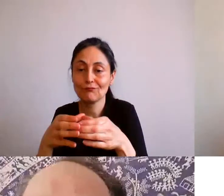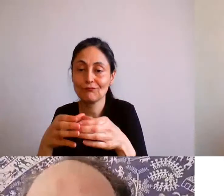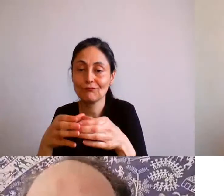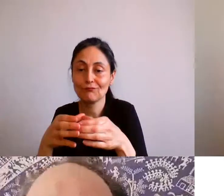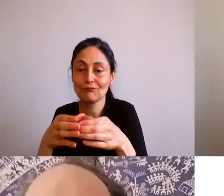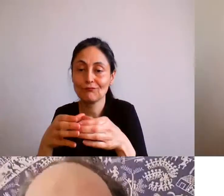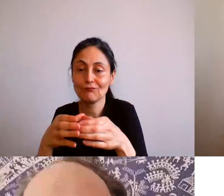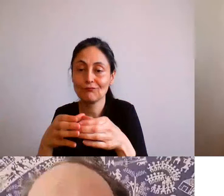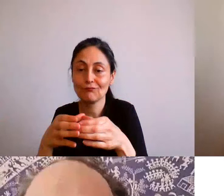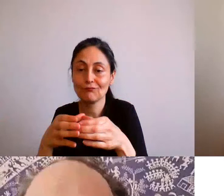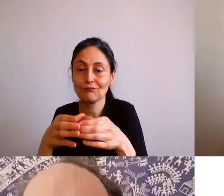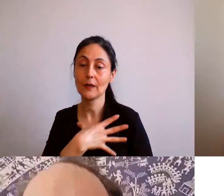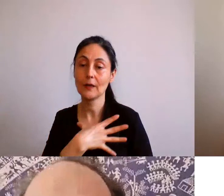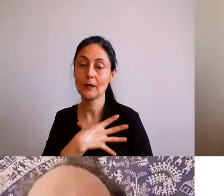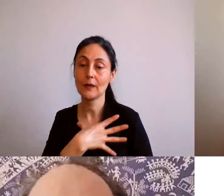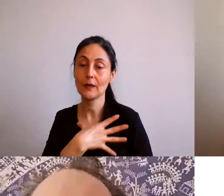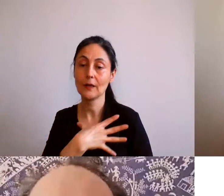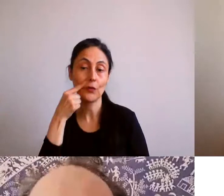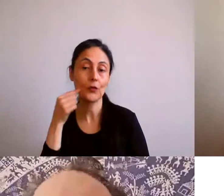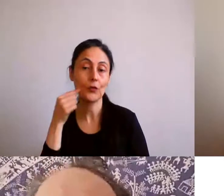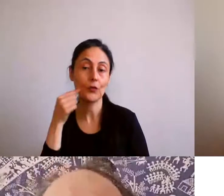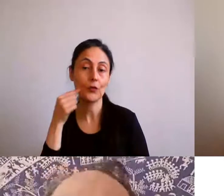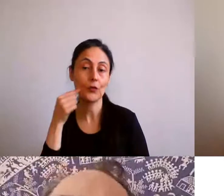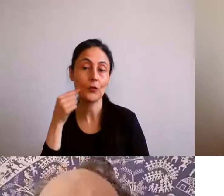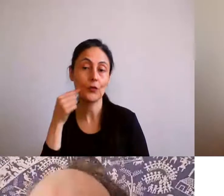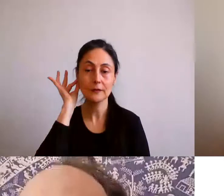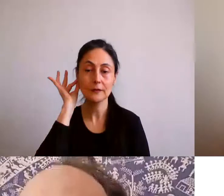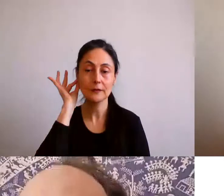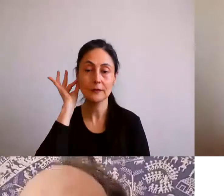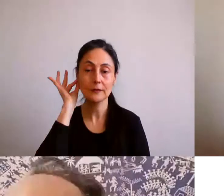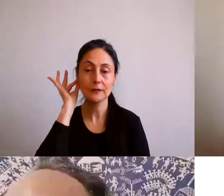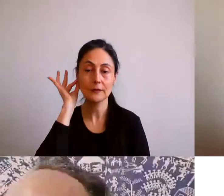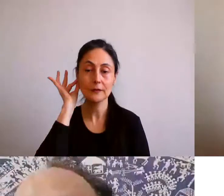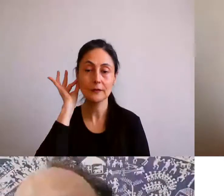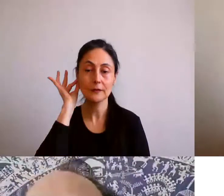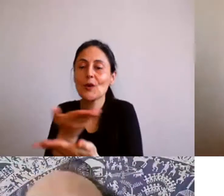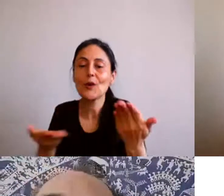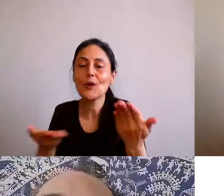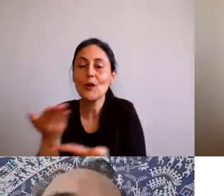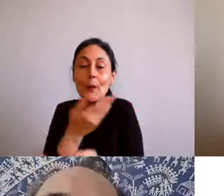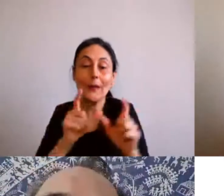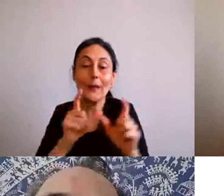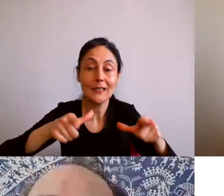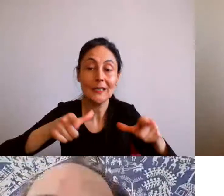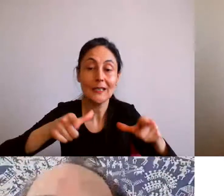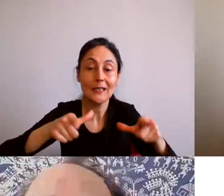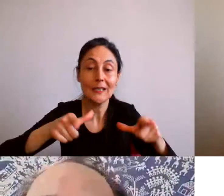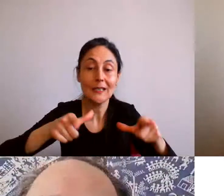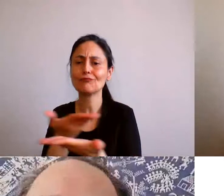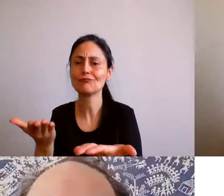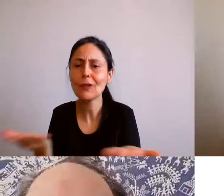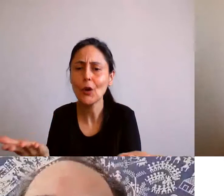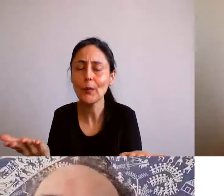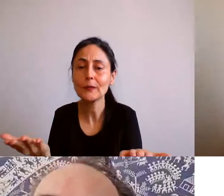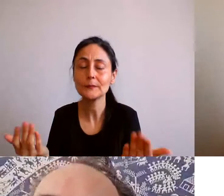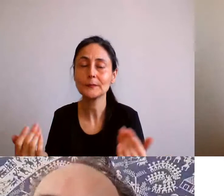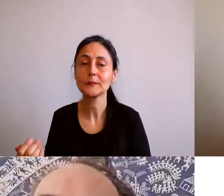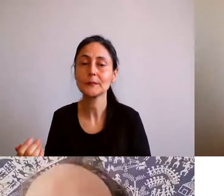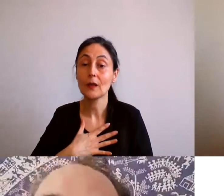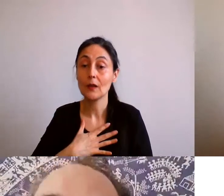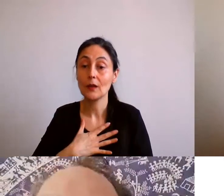así como, y nos vemos totalmente tensados en cómo compartir espacios. Y yo lo hablo también desde mi privilegio, de que